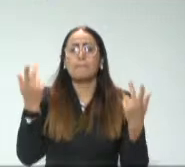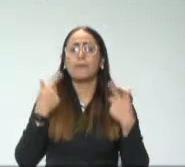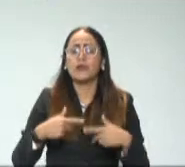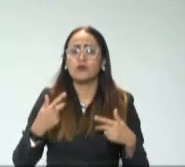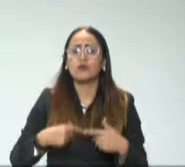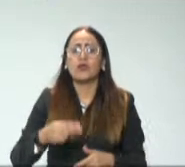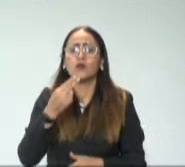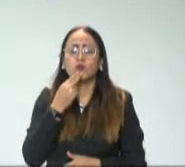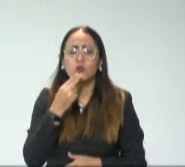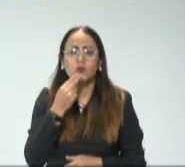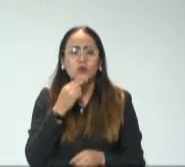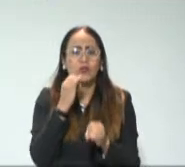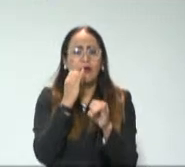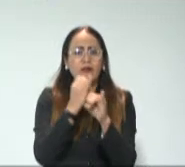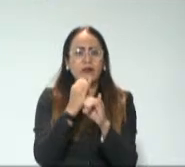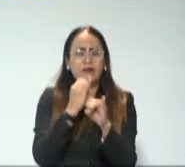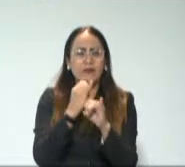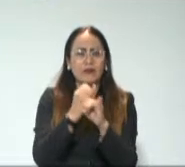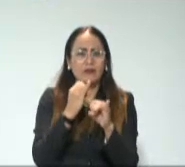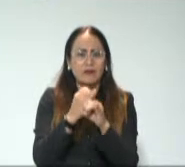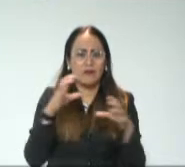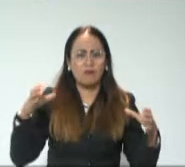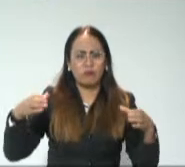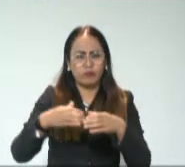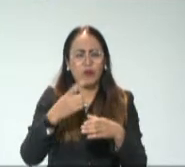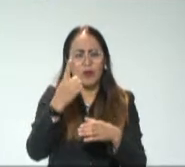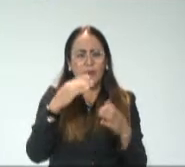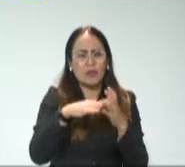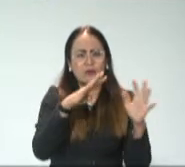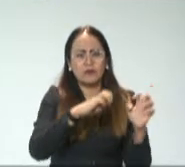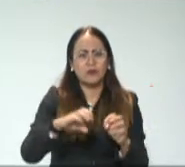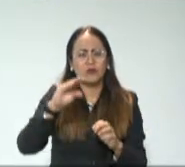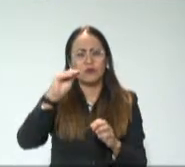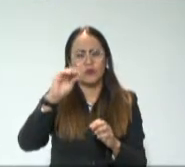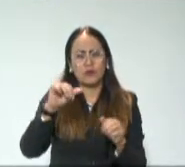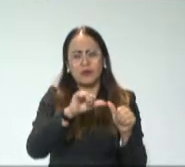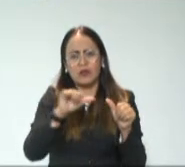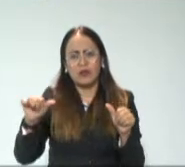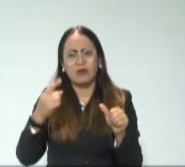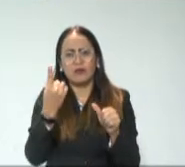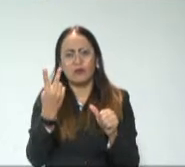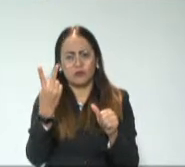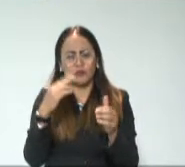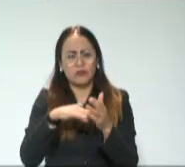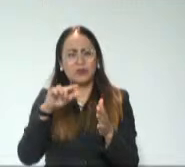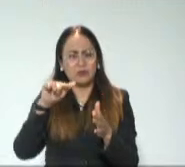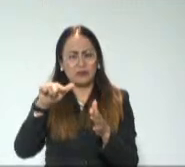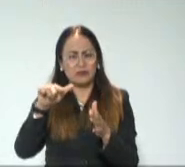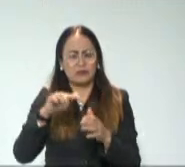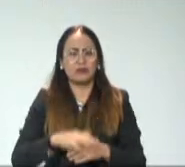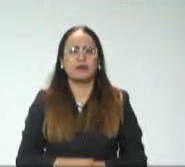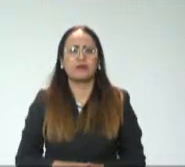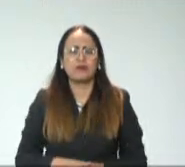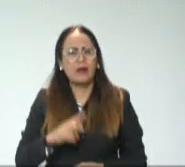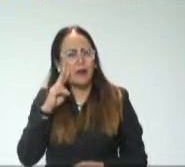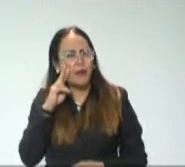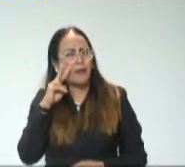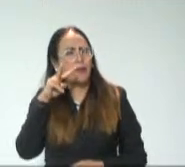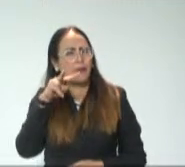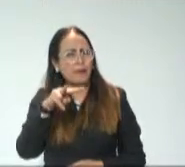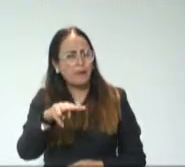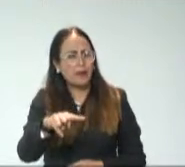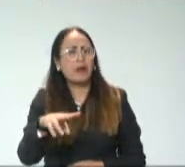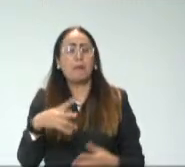utilizan el internet en una revisión entre 1990 y 2017 y vemos la altísima